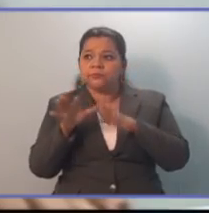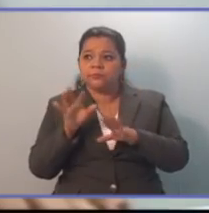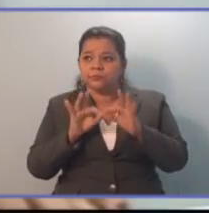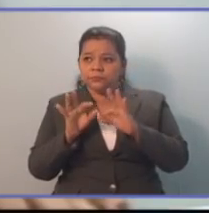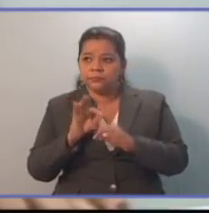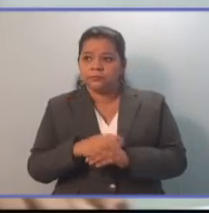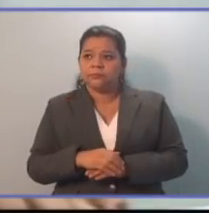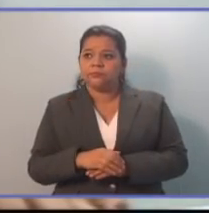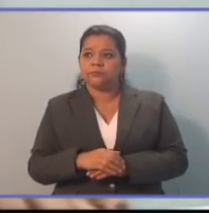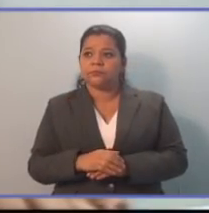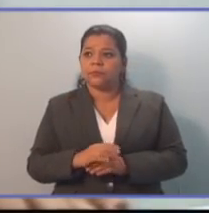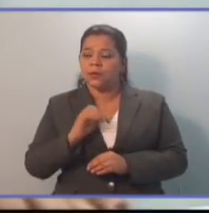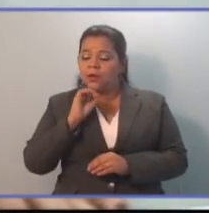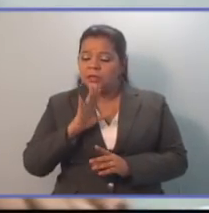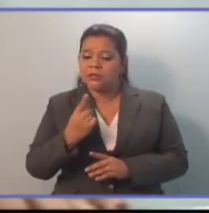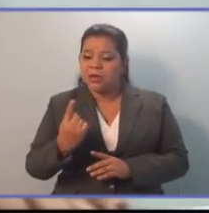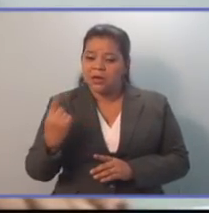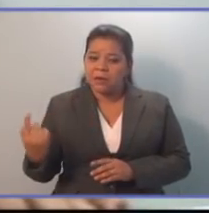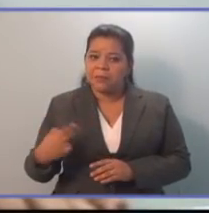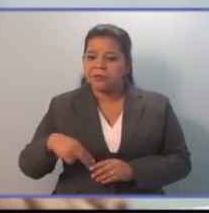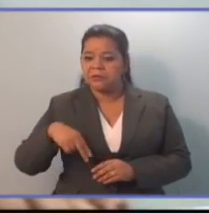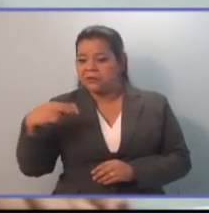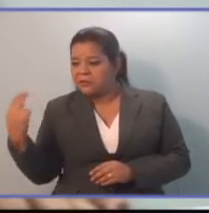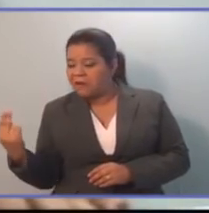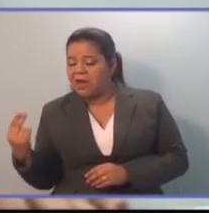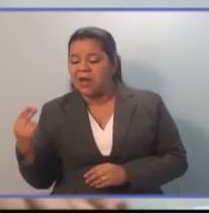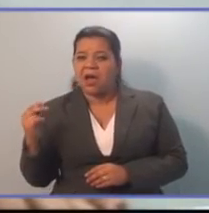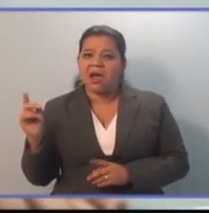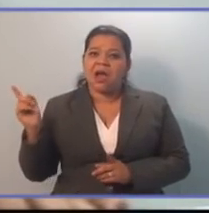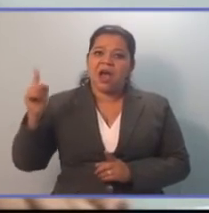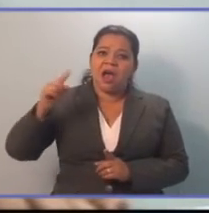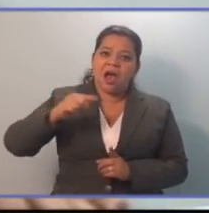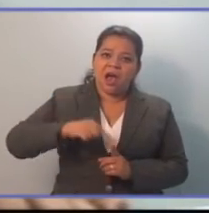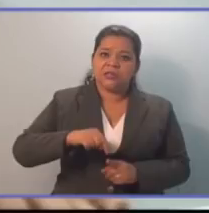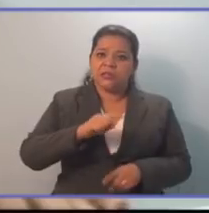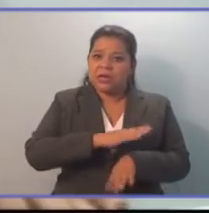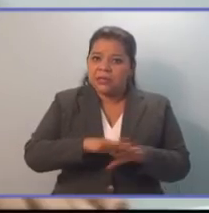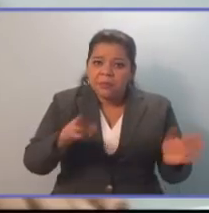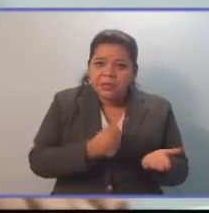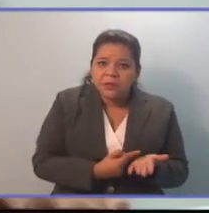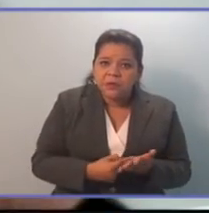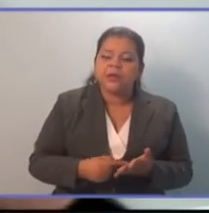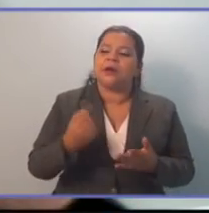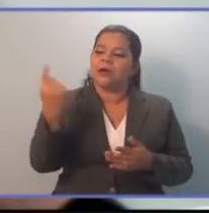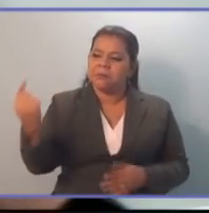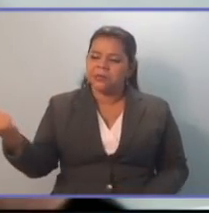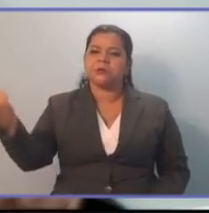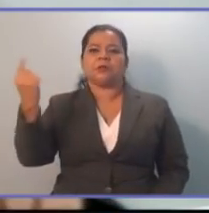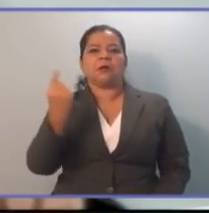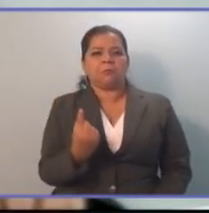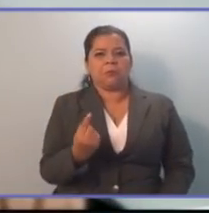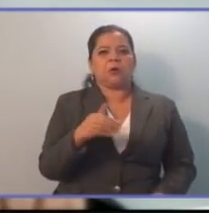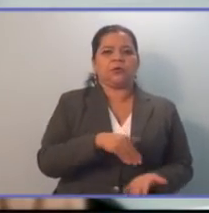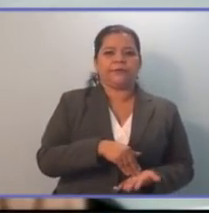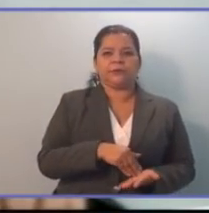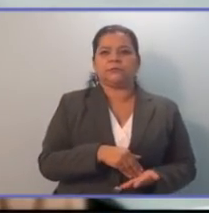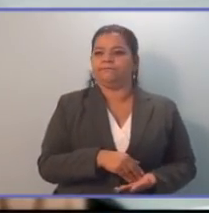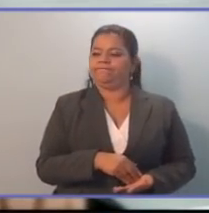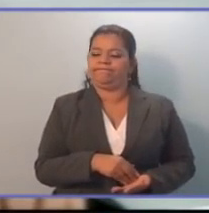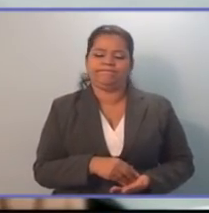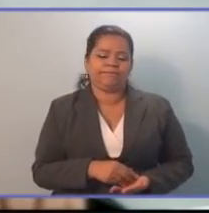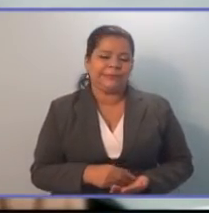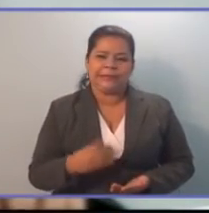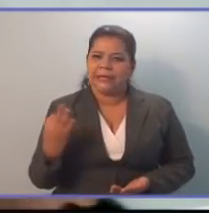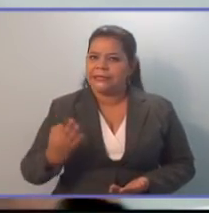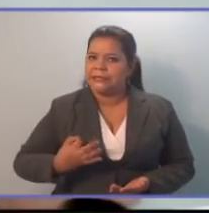que se retiran las personas, que regresan hasta que se discutió el punto, entonces sí es necesario una reglamentación al